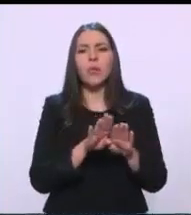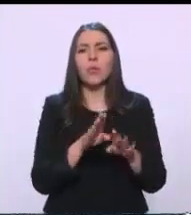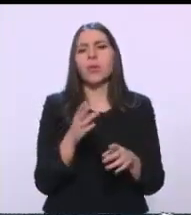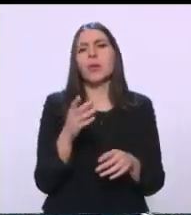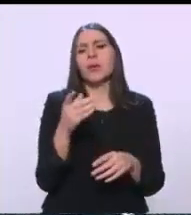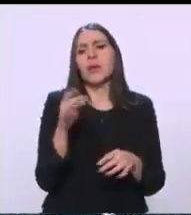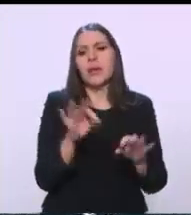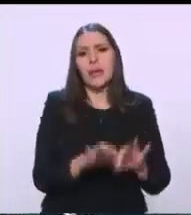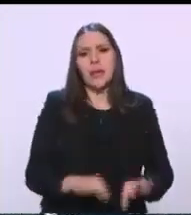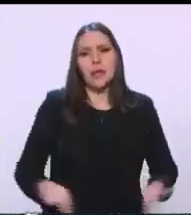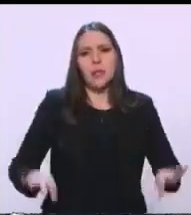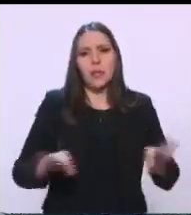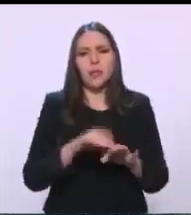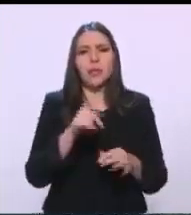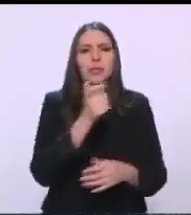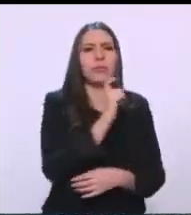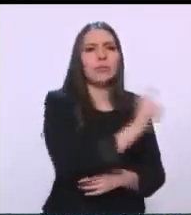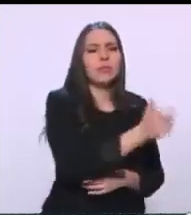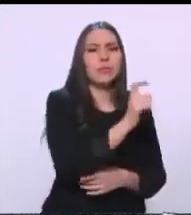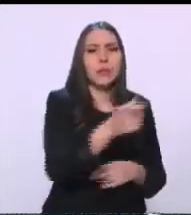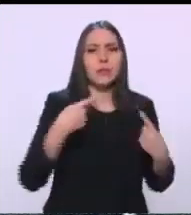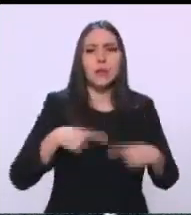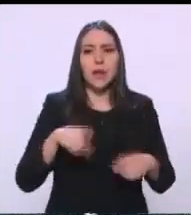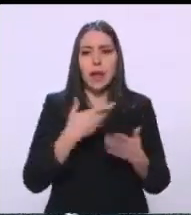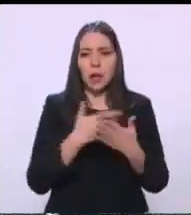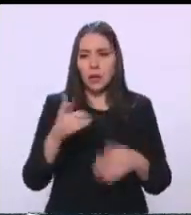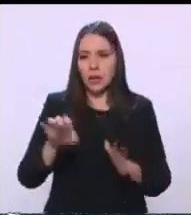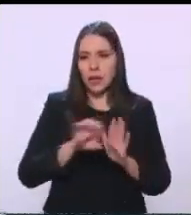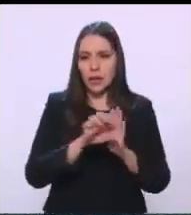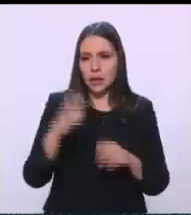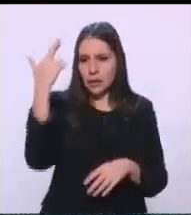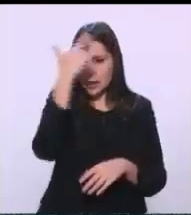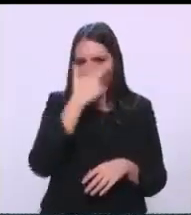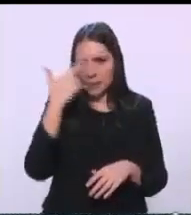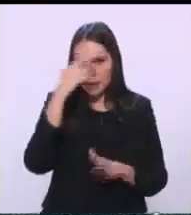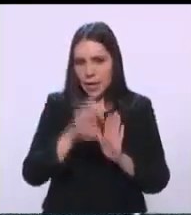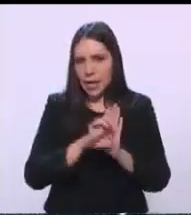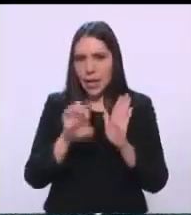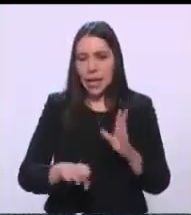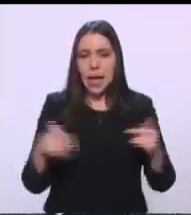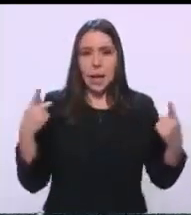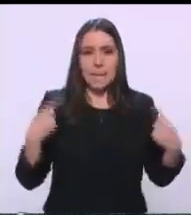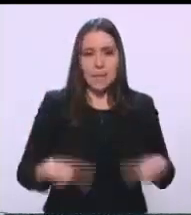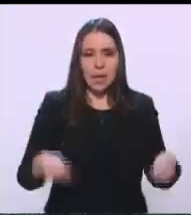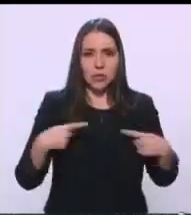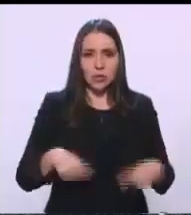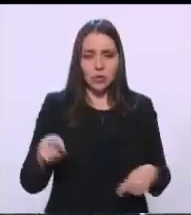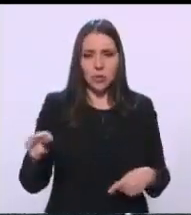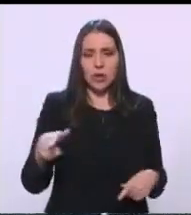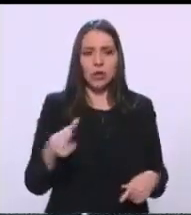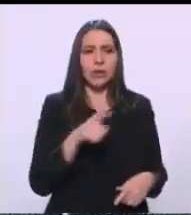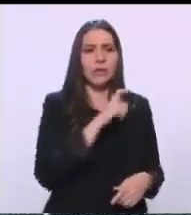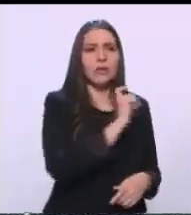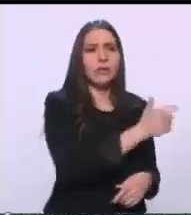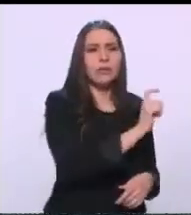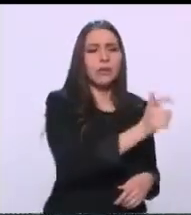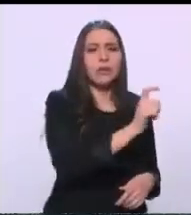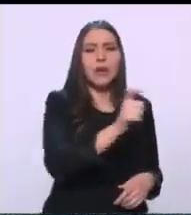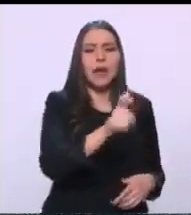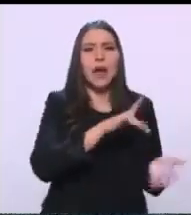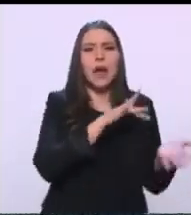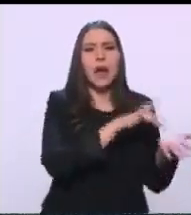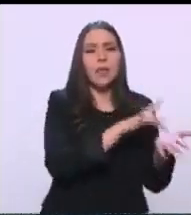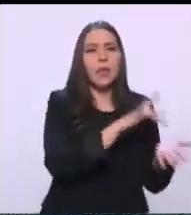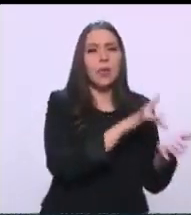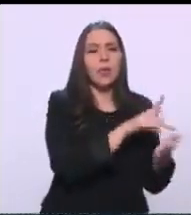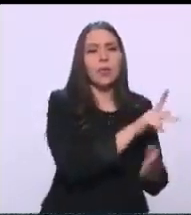tú revisas la cantidad de dinero que destinó apoyo directo a la población más vulnerable, estamos hablando de los adultos mayores